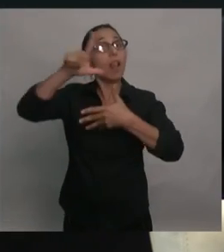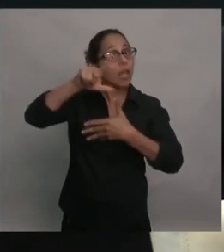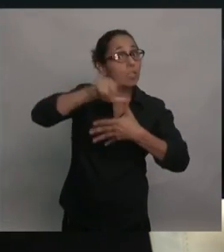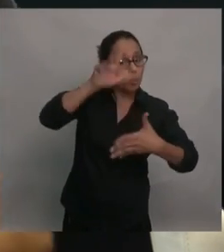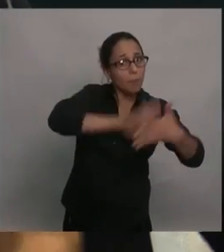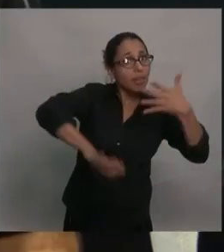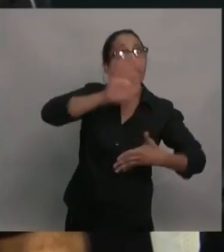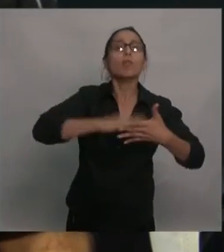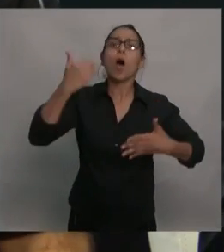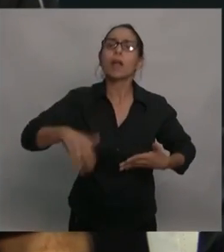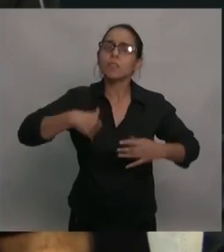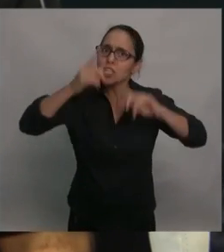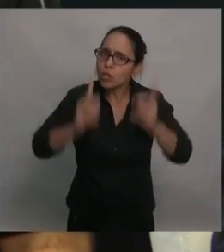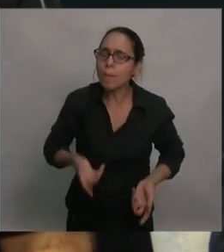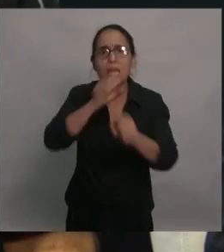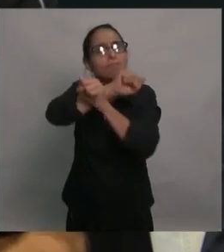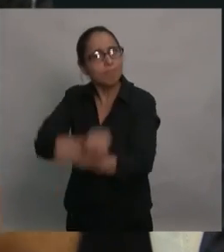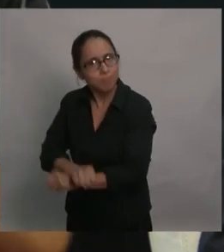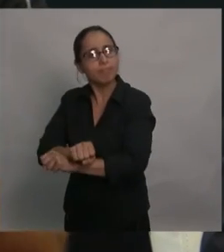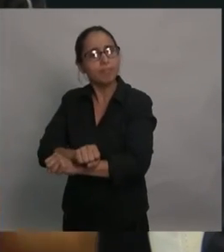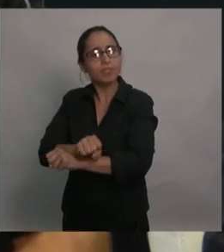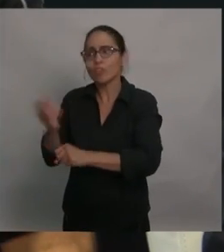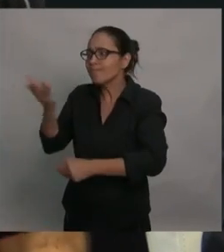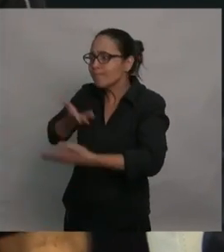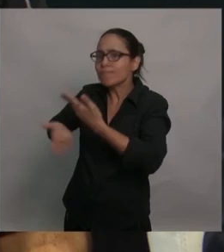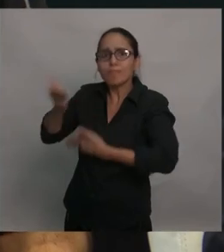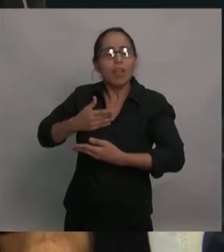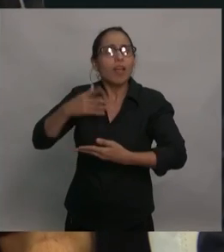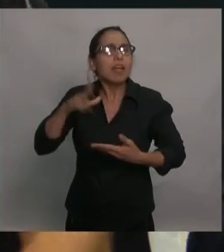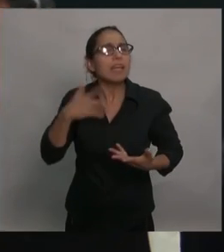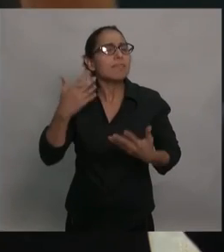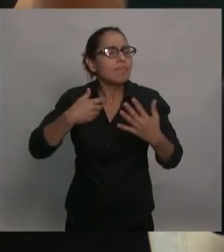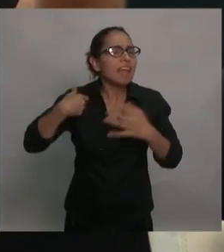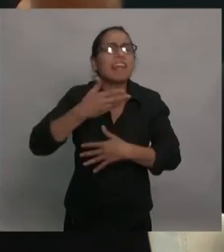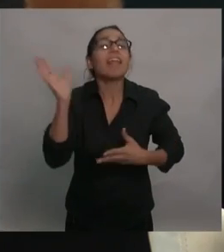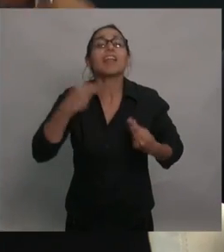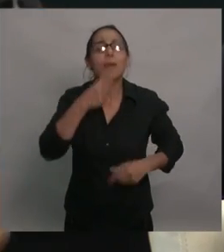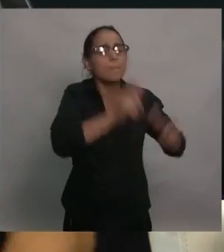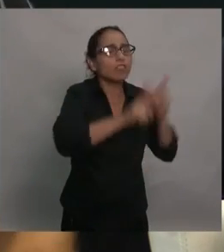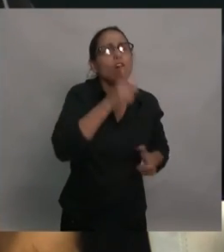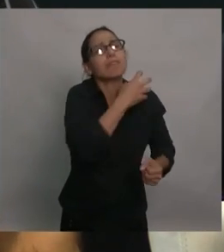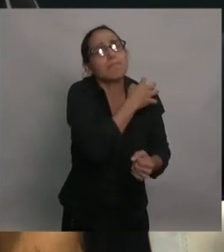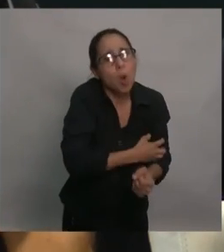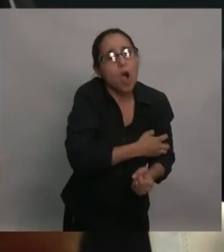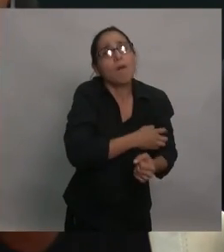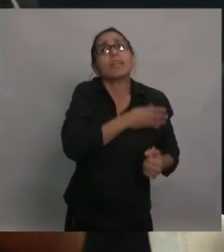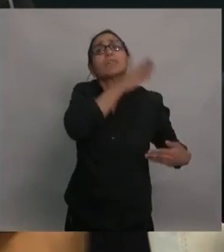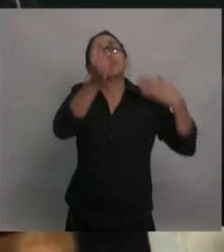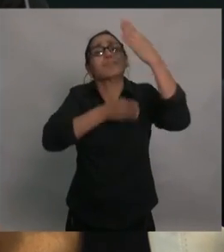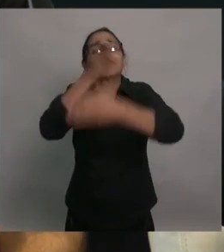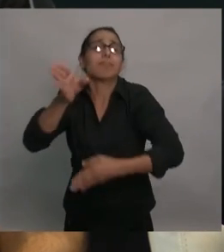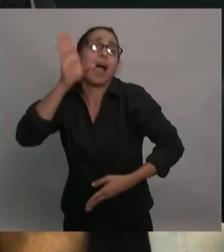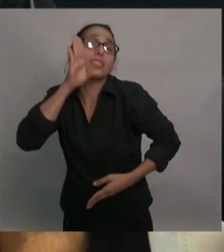incluyendo argentinos. Personas, por lo general, de origen humilde, que van para ese país siguiendo los cantos de